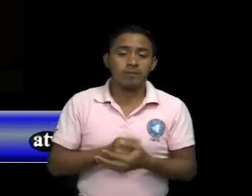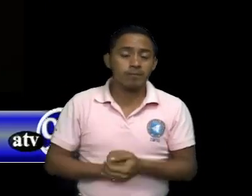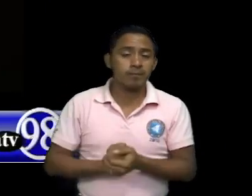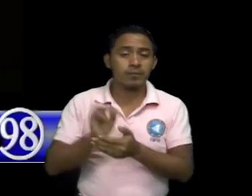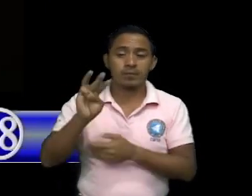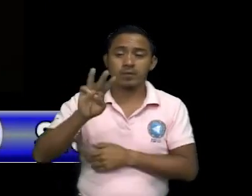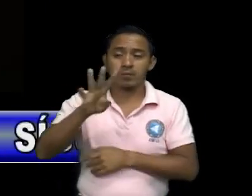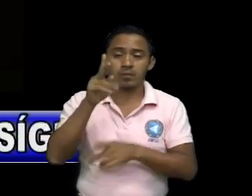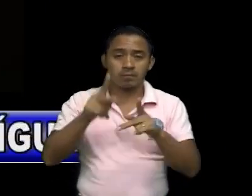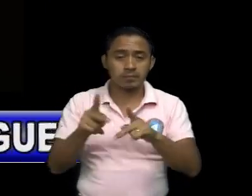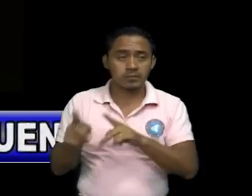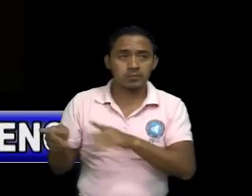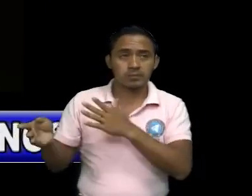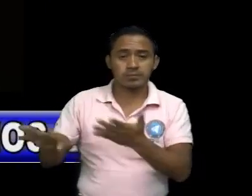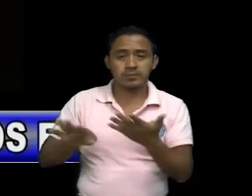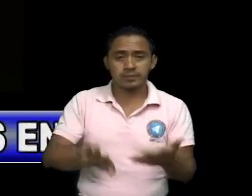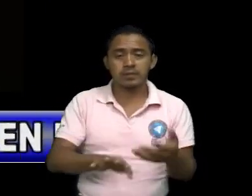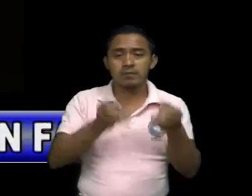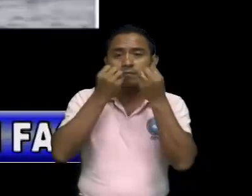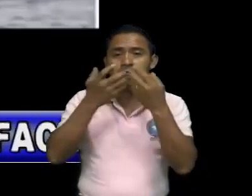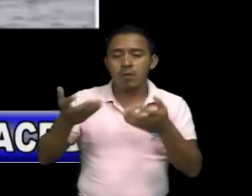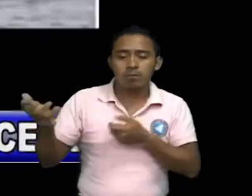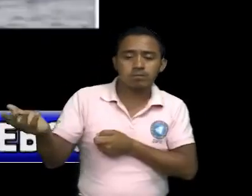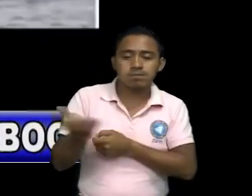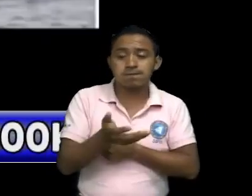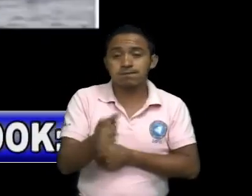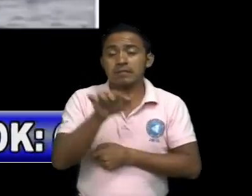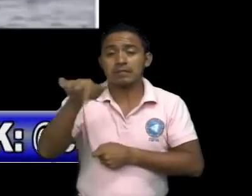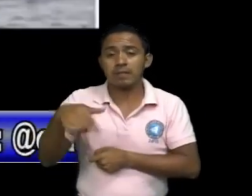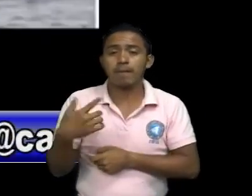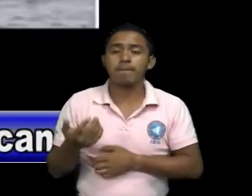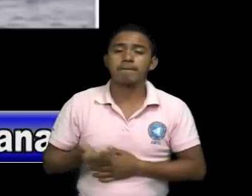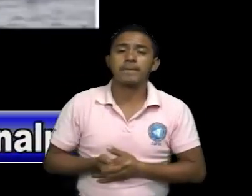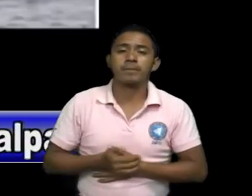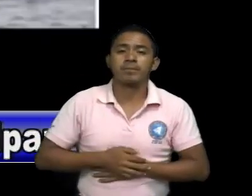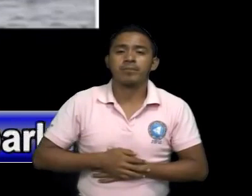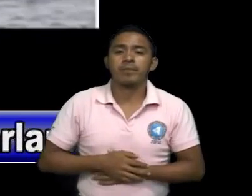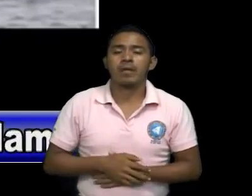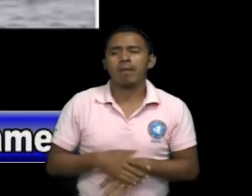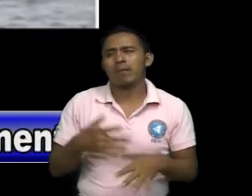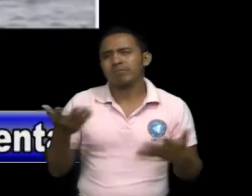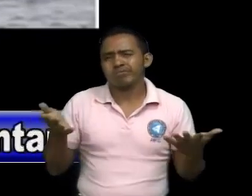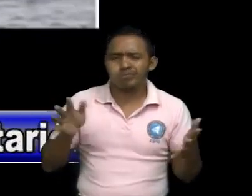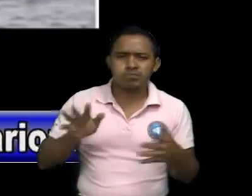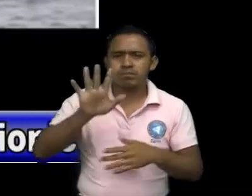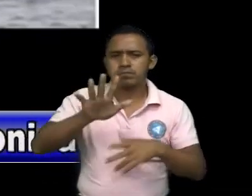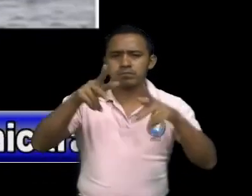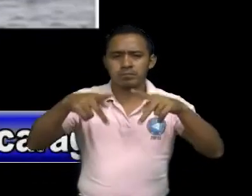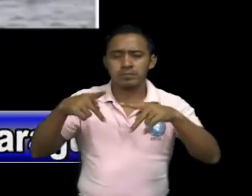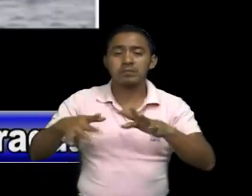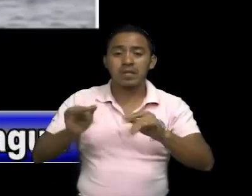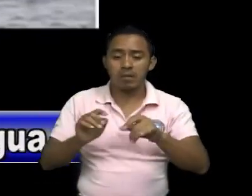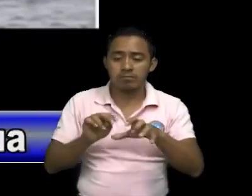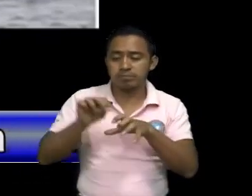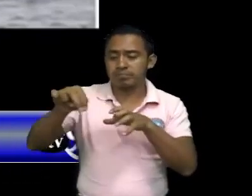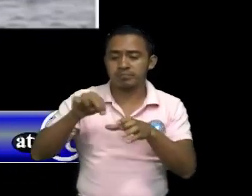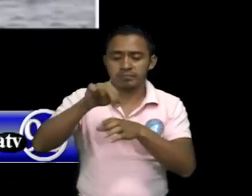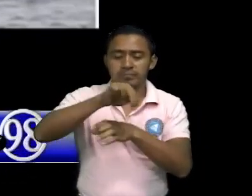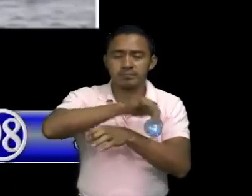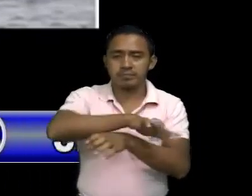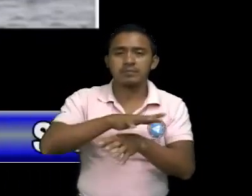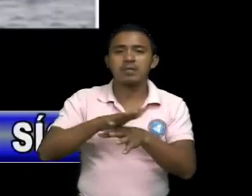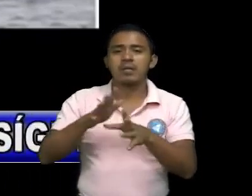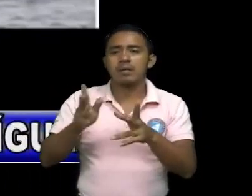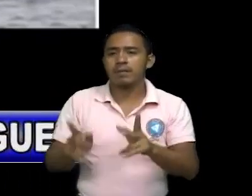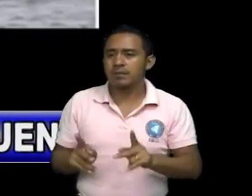34 muertos, informó el Departamento de Bomberos del Condado de Ventura. Aparentemente, 5 personas han logrado salir de la embarcación y